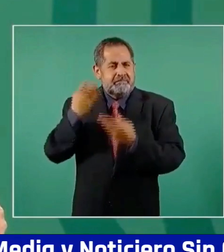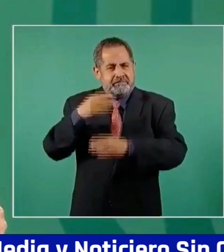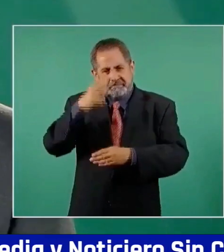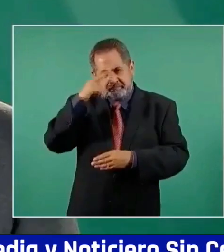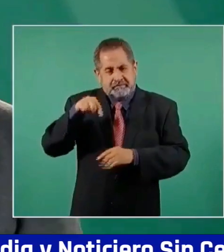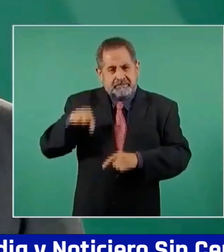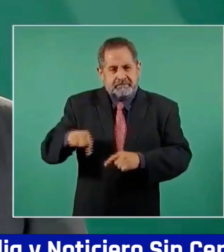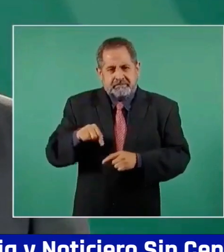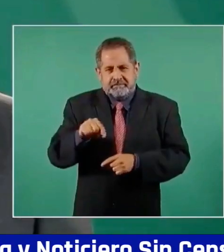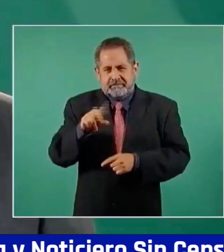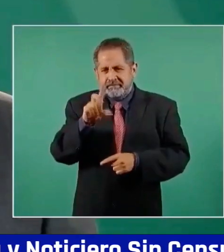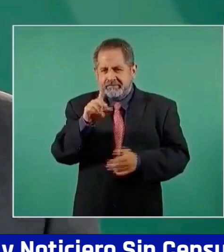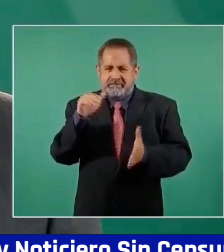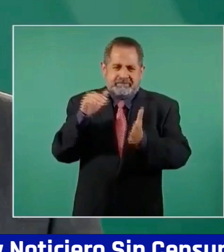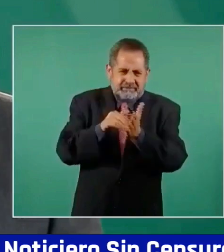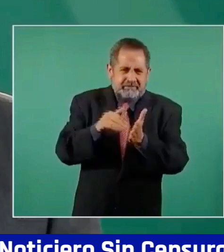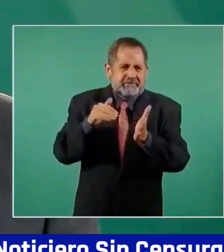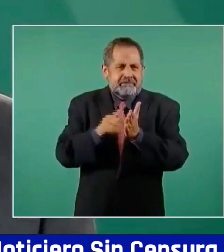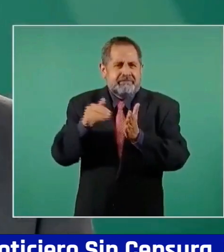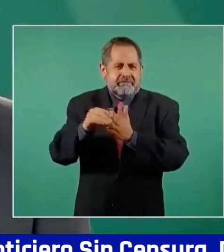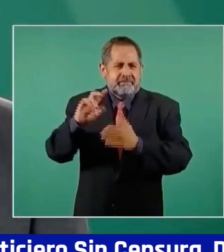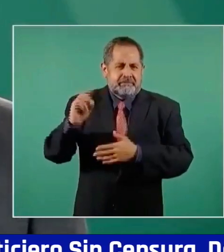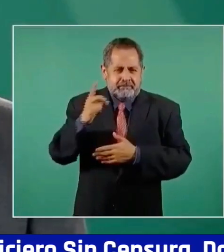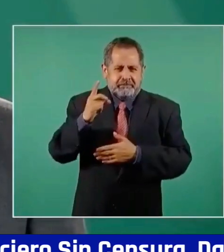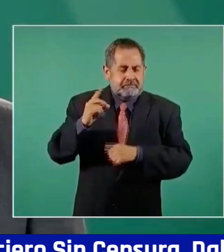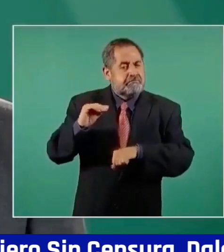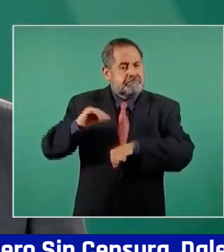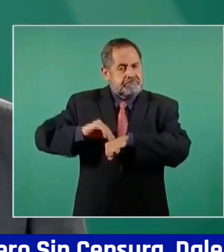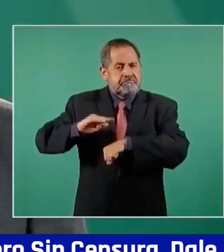México 30,000 millones de dólares,